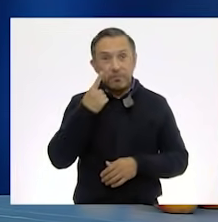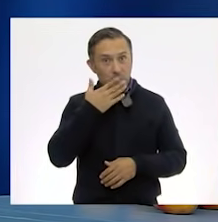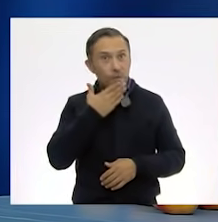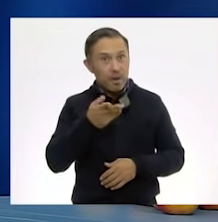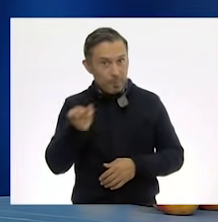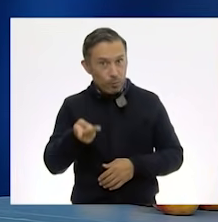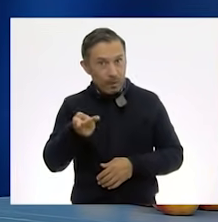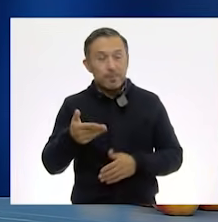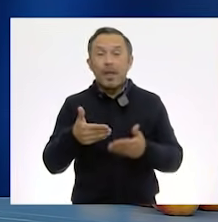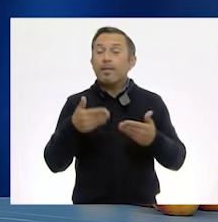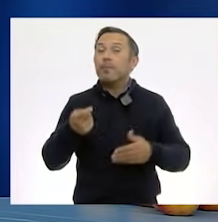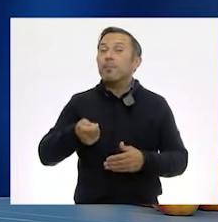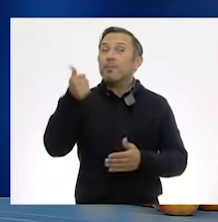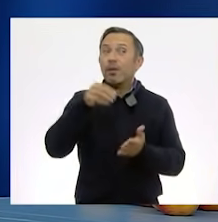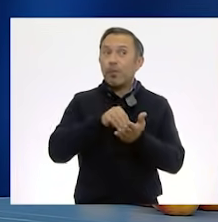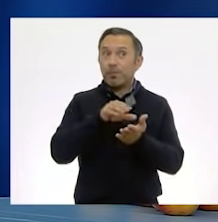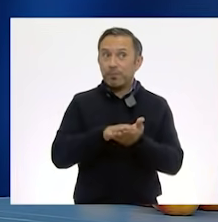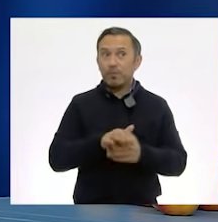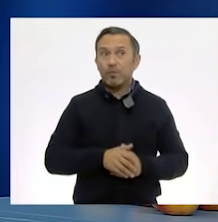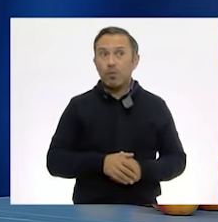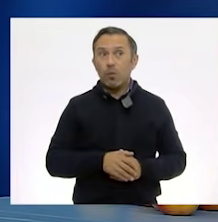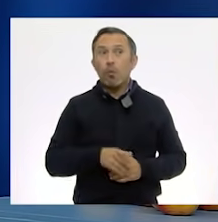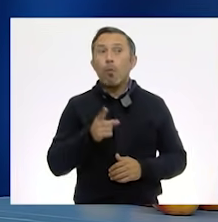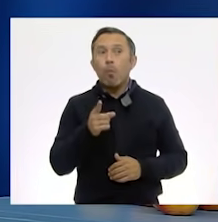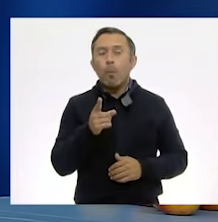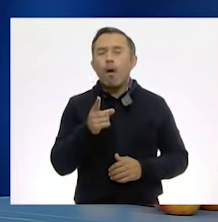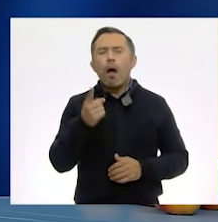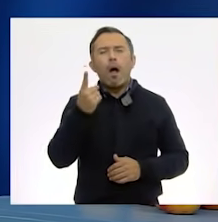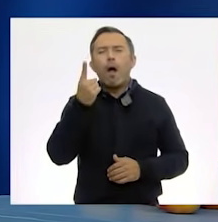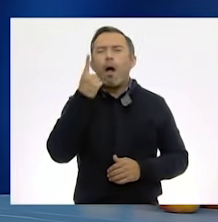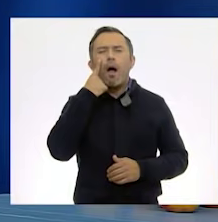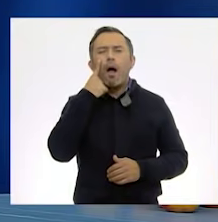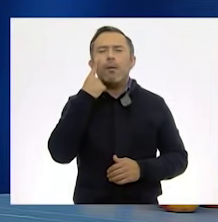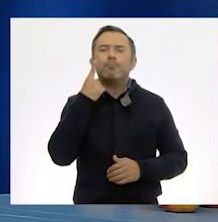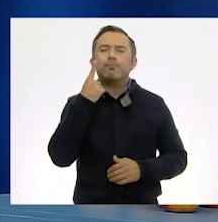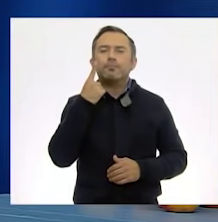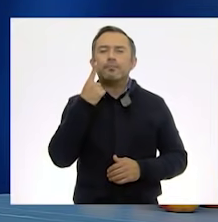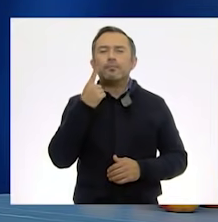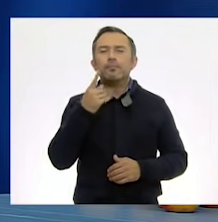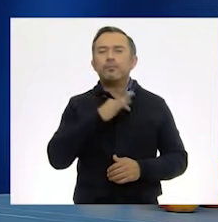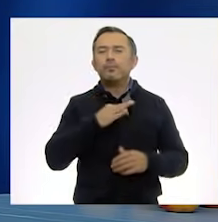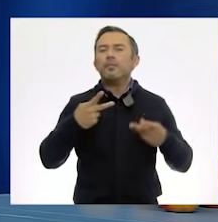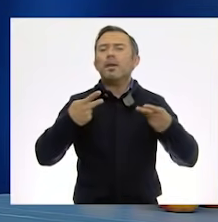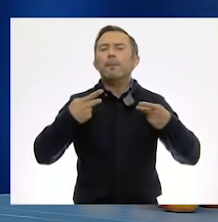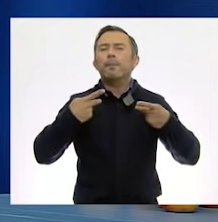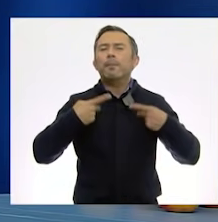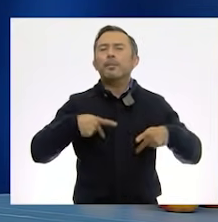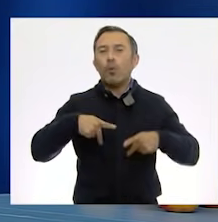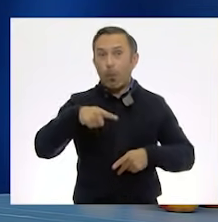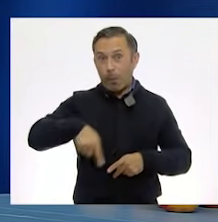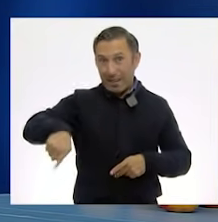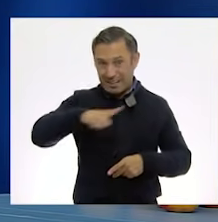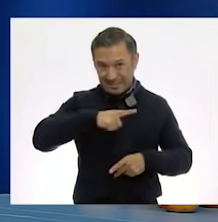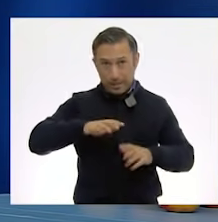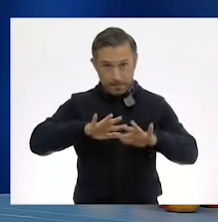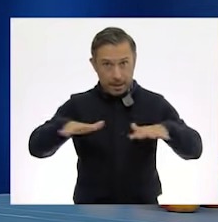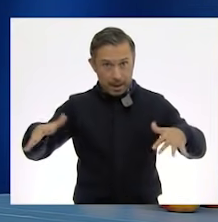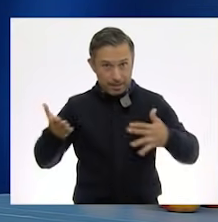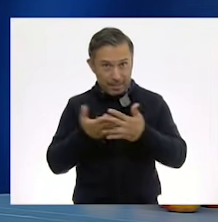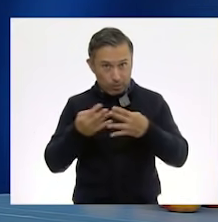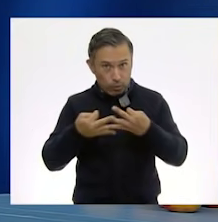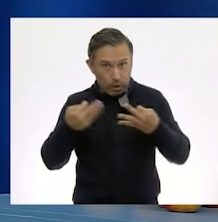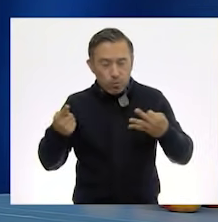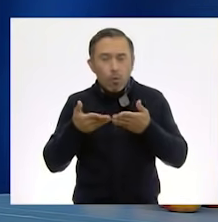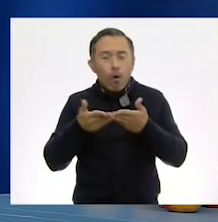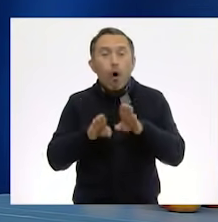esquema uno de los principales usos que le dio el ser humano al mar Mediterráneo. El